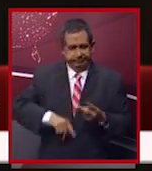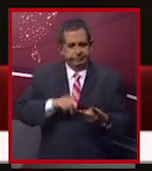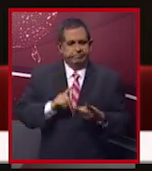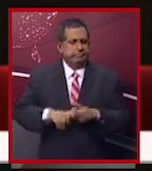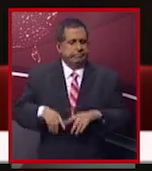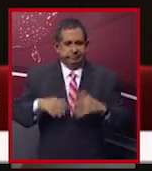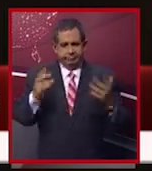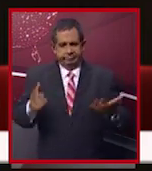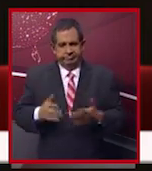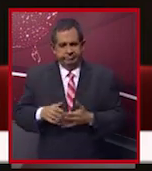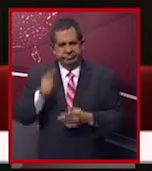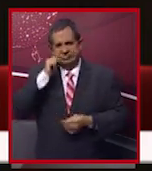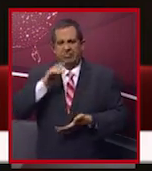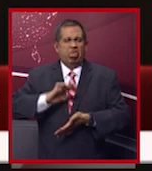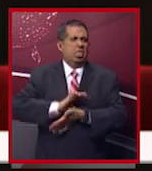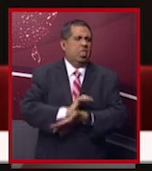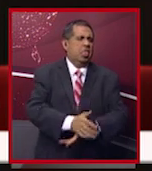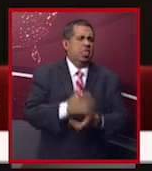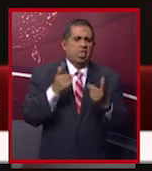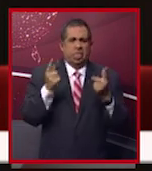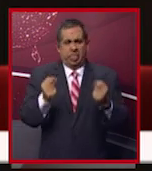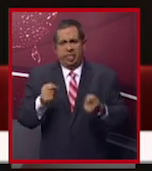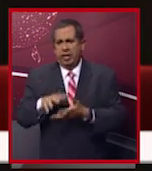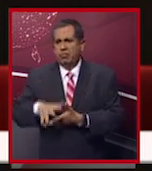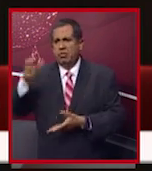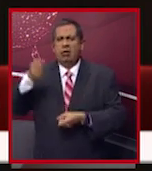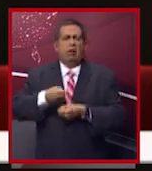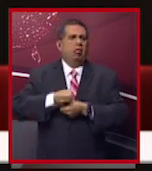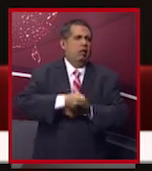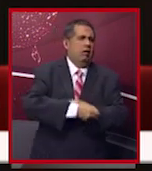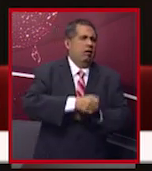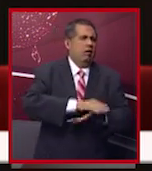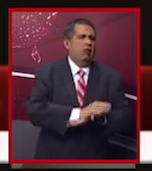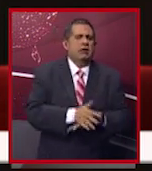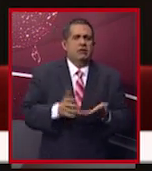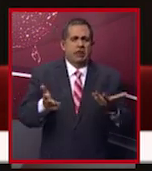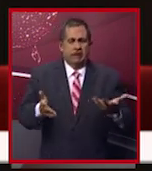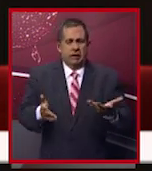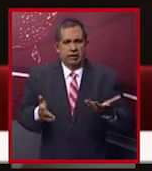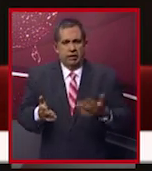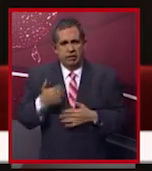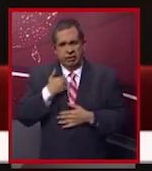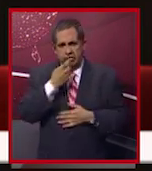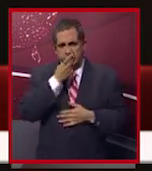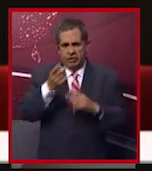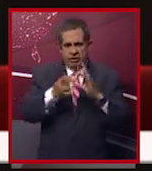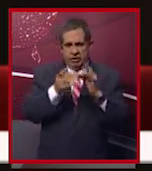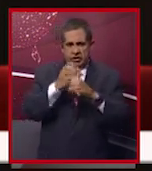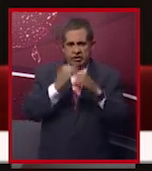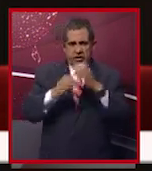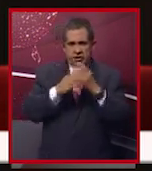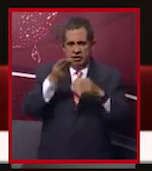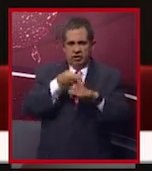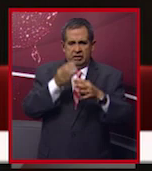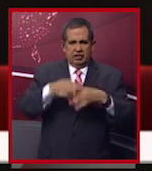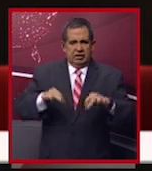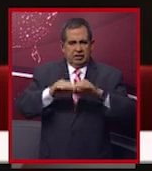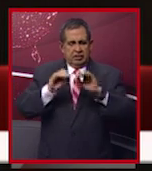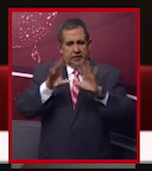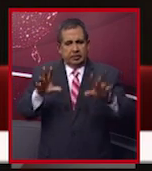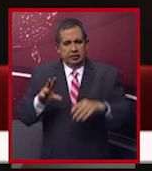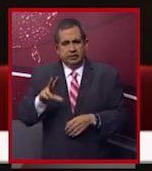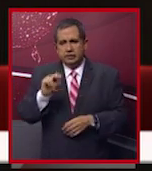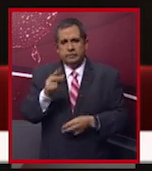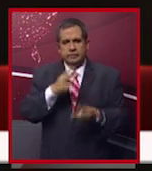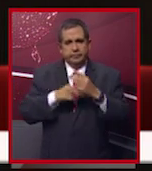con total atropello por la mayoría. Y aquí les quiero dejar una cosa, por favor, muy clara. No venimos